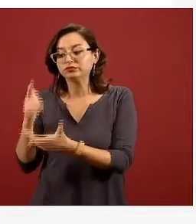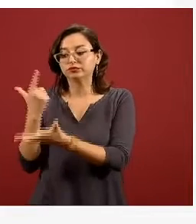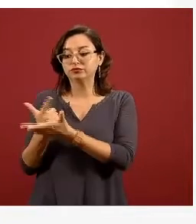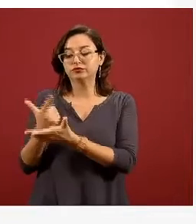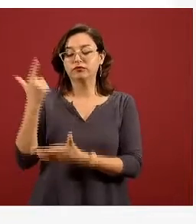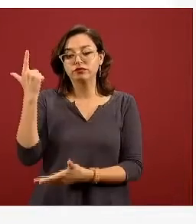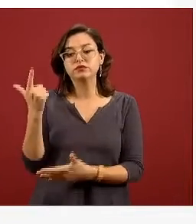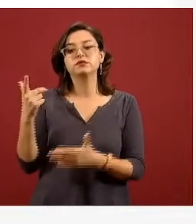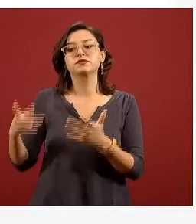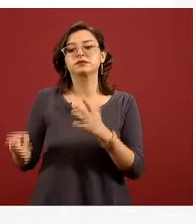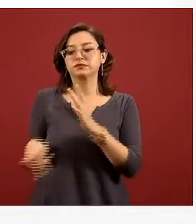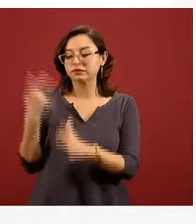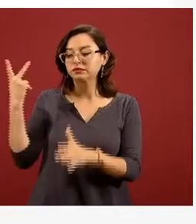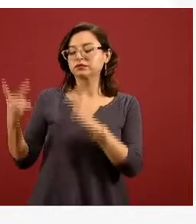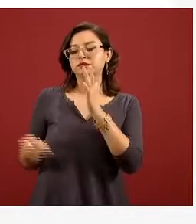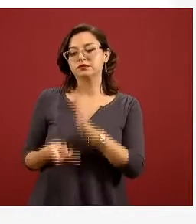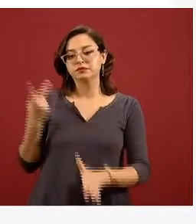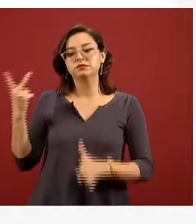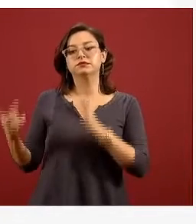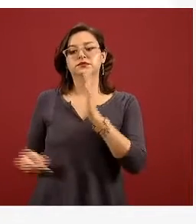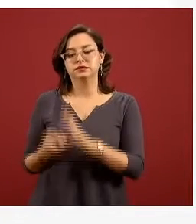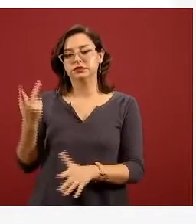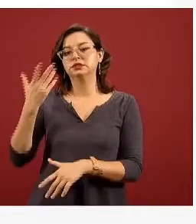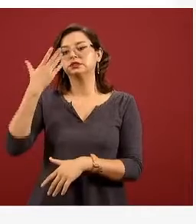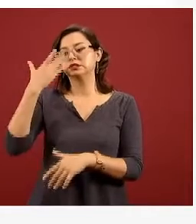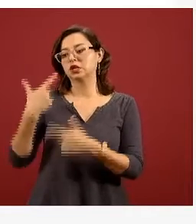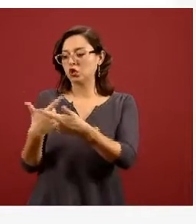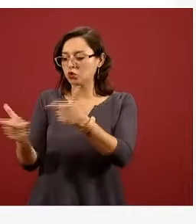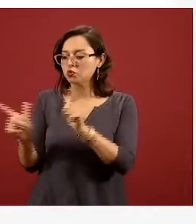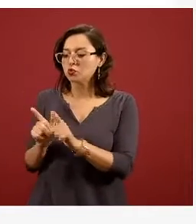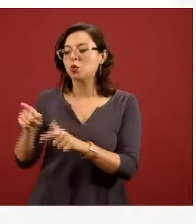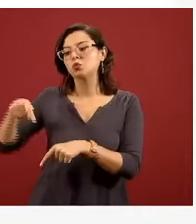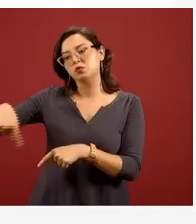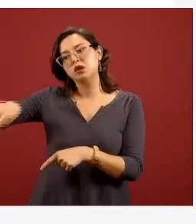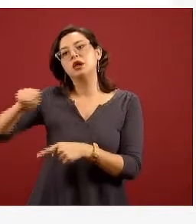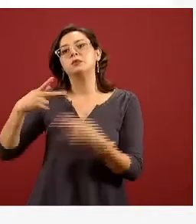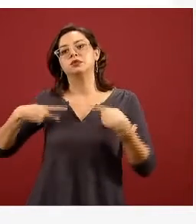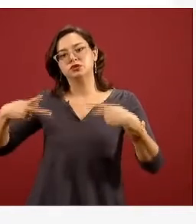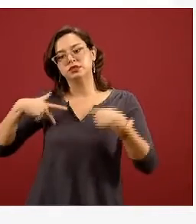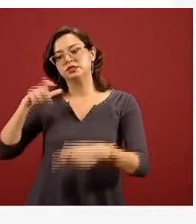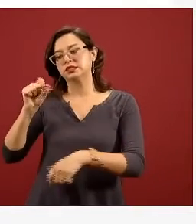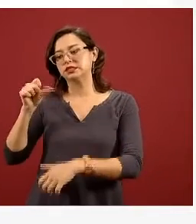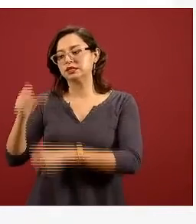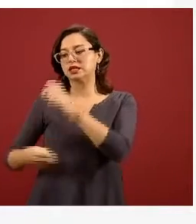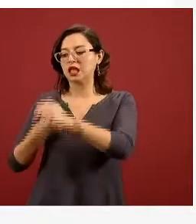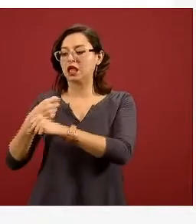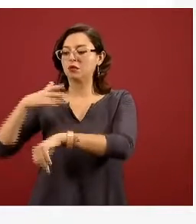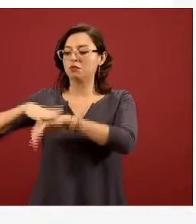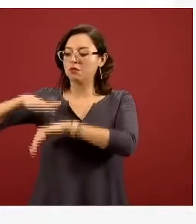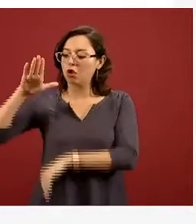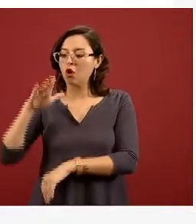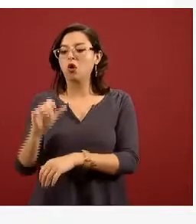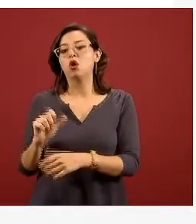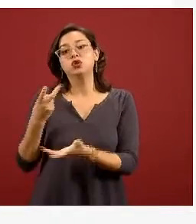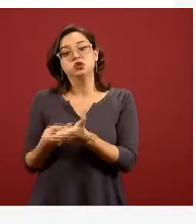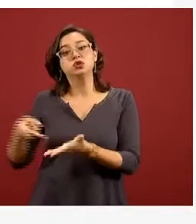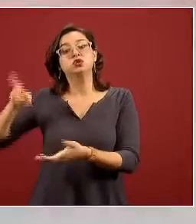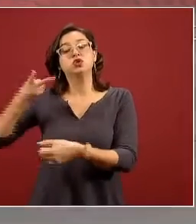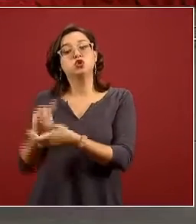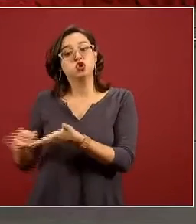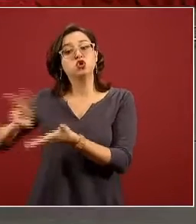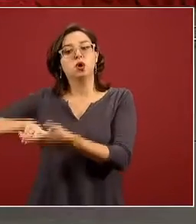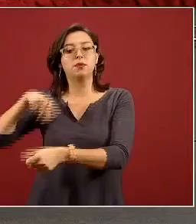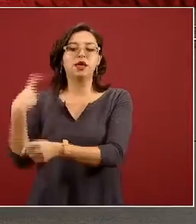estado mencionando estos grupos continuamente: personas que tienen más de 60 años de edad, personas que tienen comorbilidades como